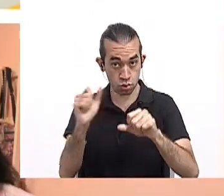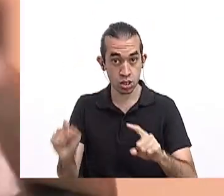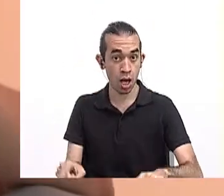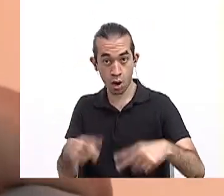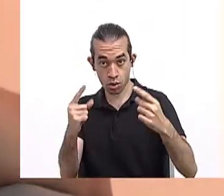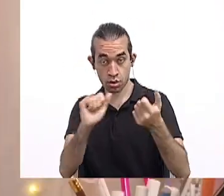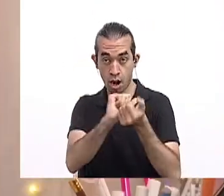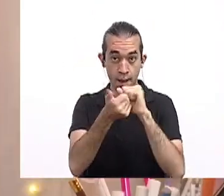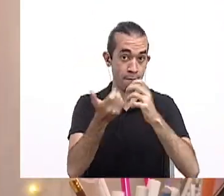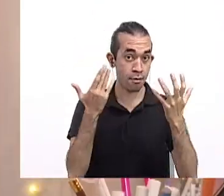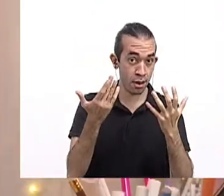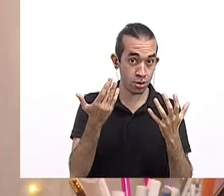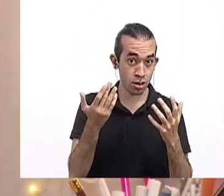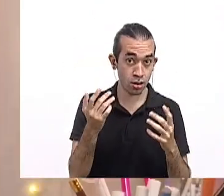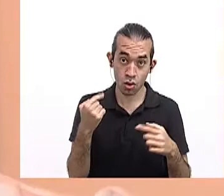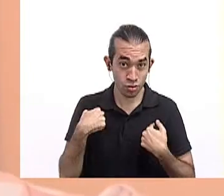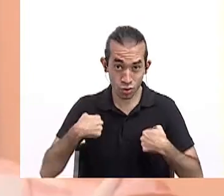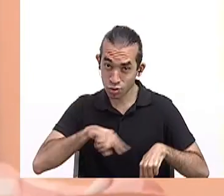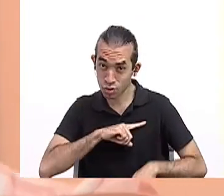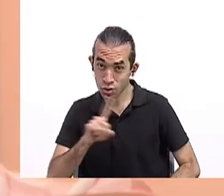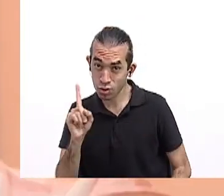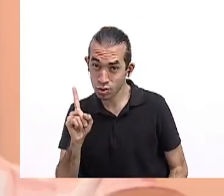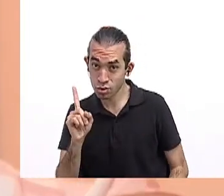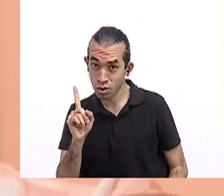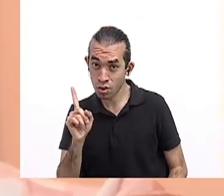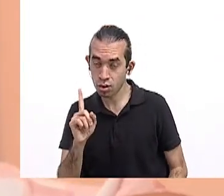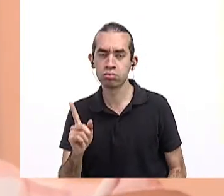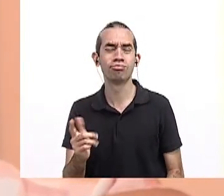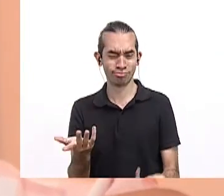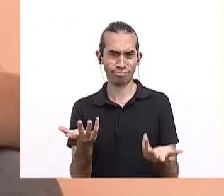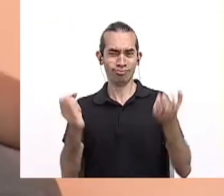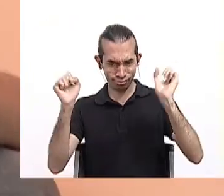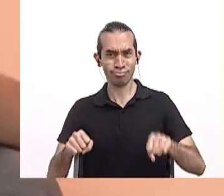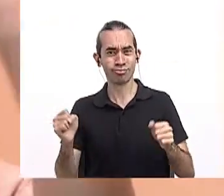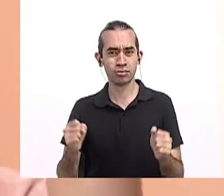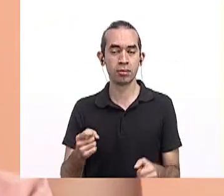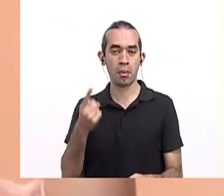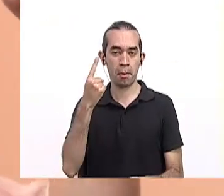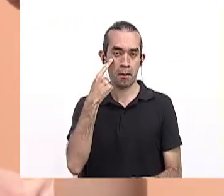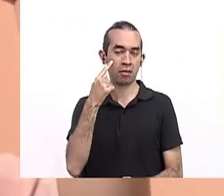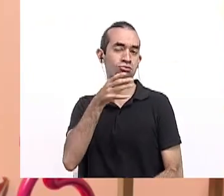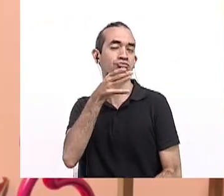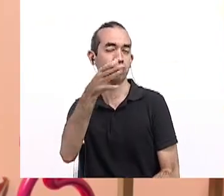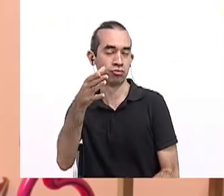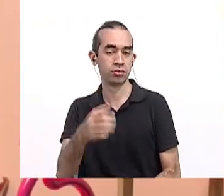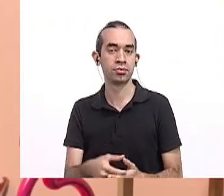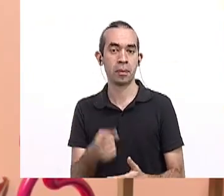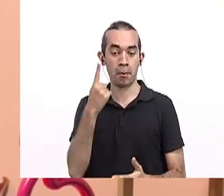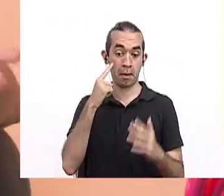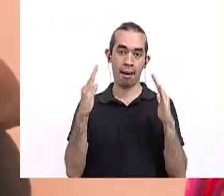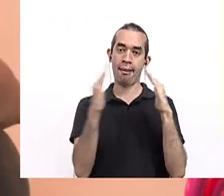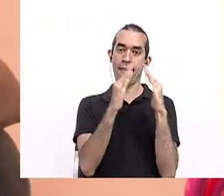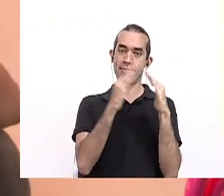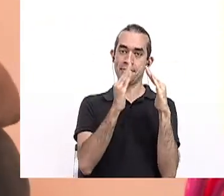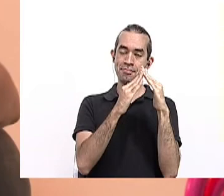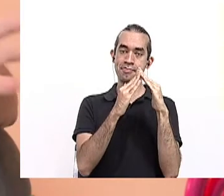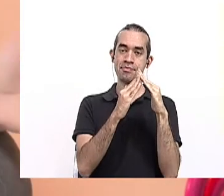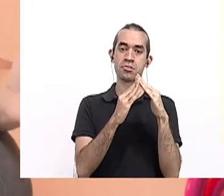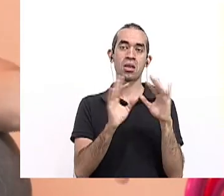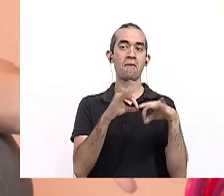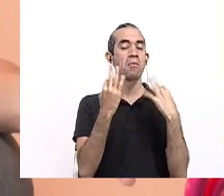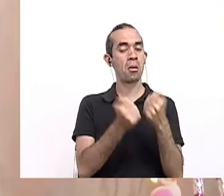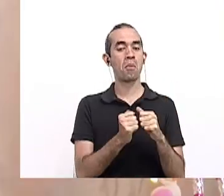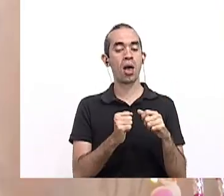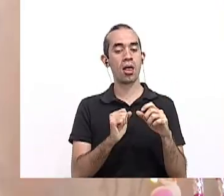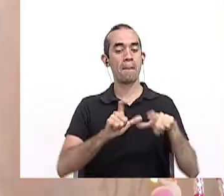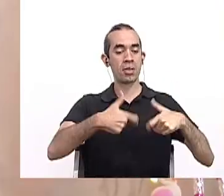climático pero eso no es así les voy a dar algunos tips que aprendí primero en la casa podemos con nuestra familia clasificar